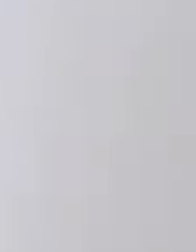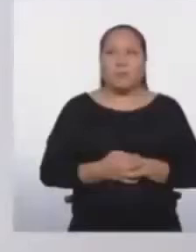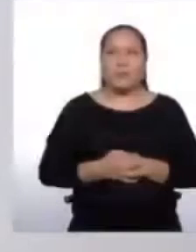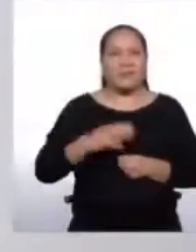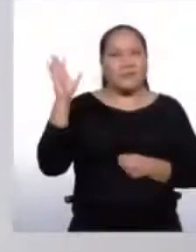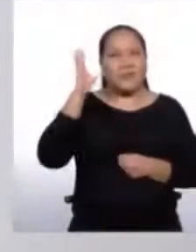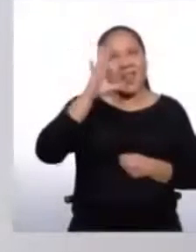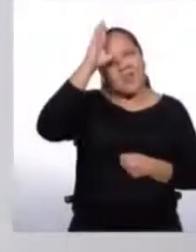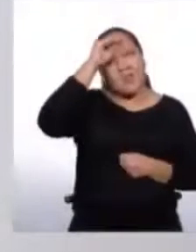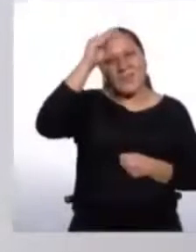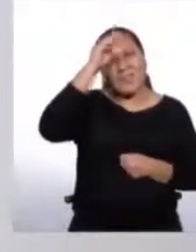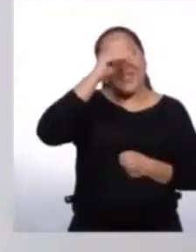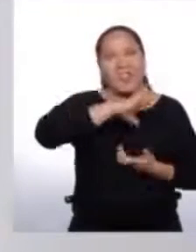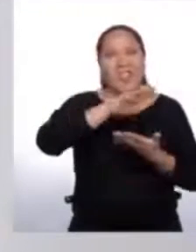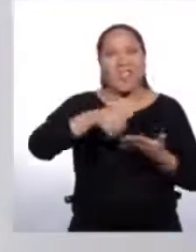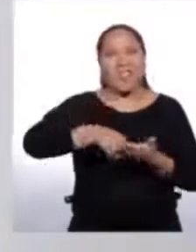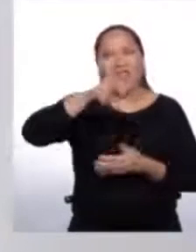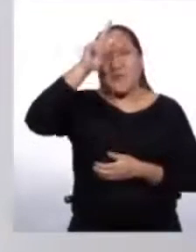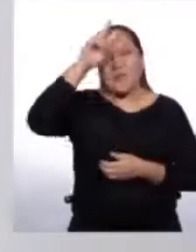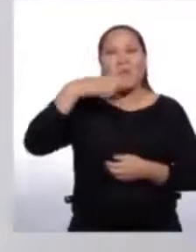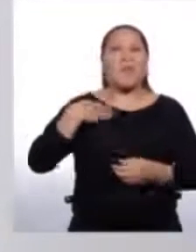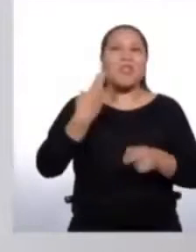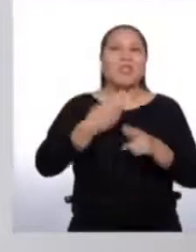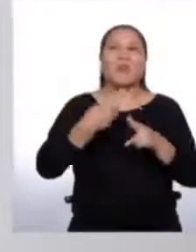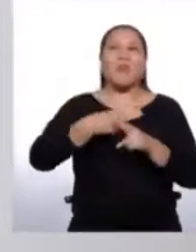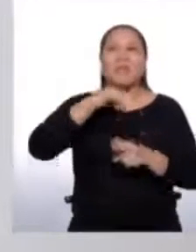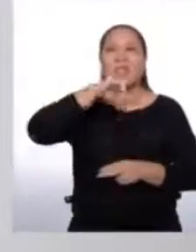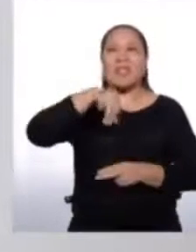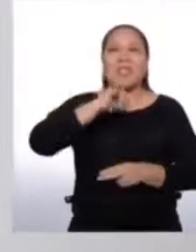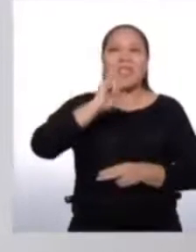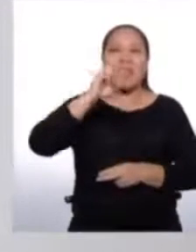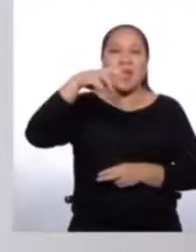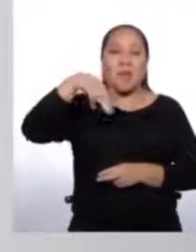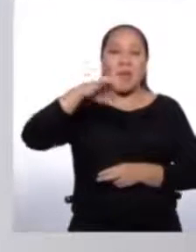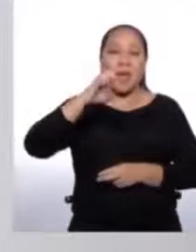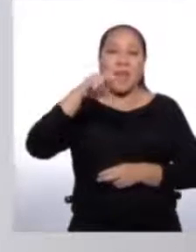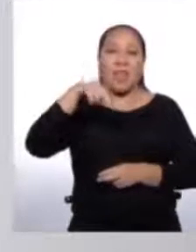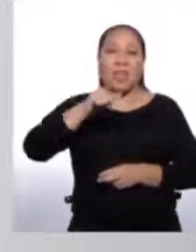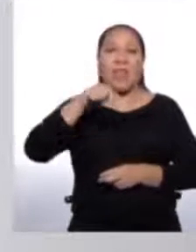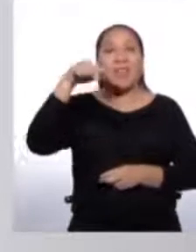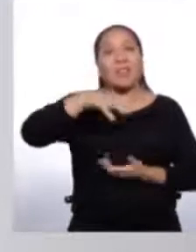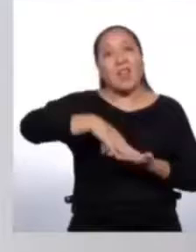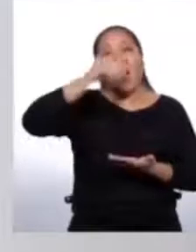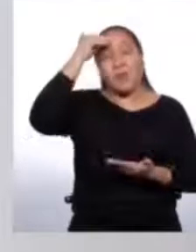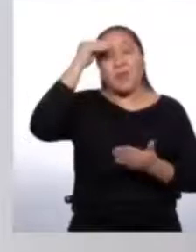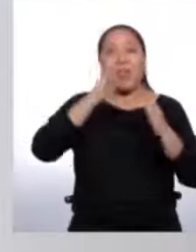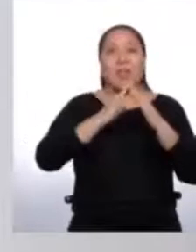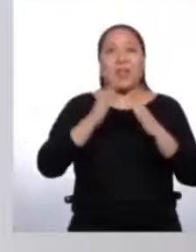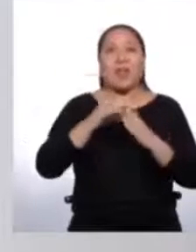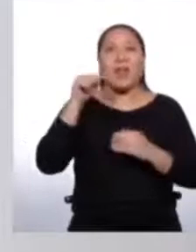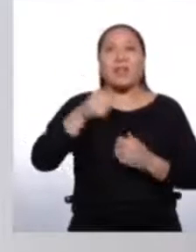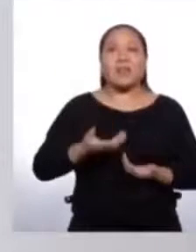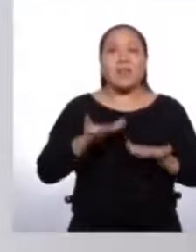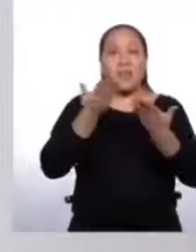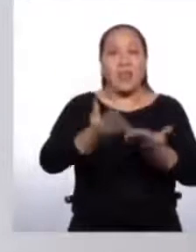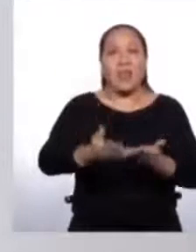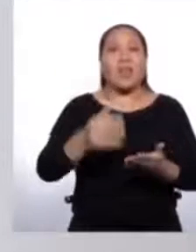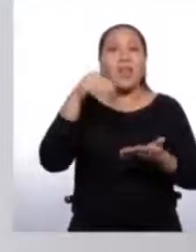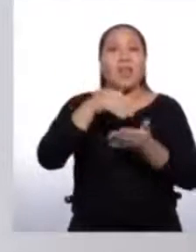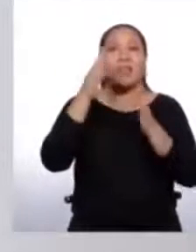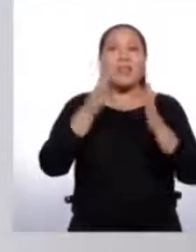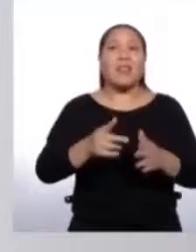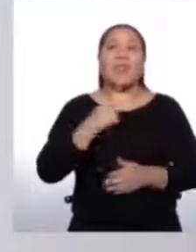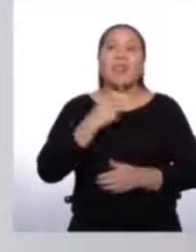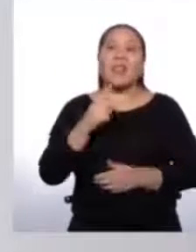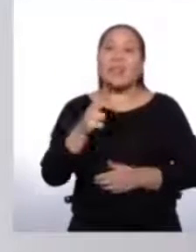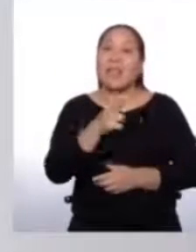Hola chicas y chicos de todo el Perú, soy Jimena Lindo y esto es Aprendo en Casa. Esta sesión de aprendizaje está dirigida a estudiantes de